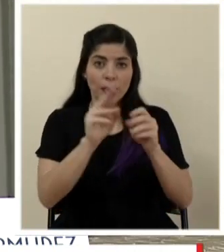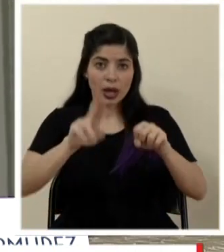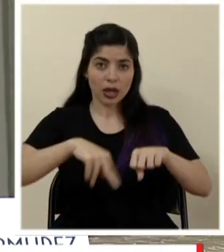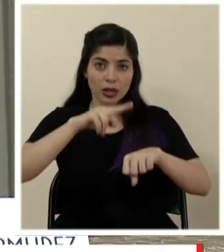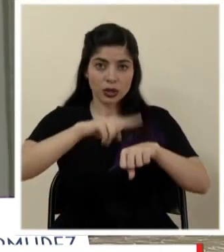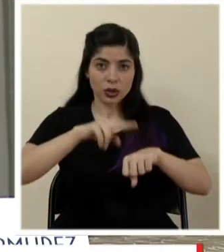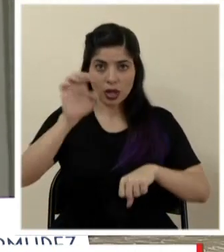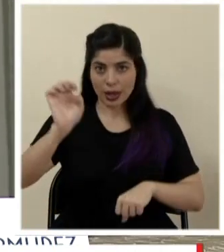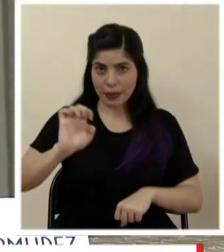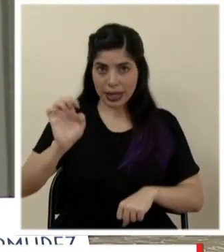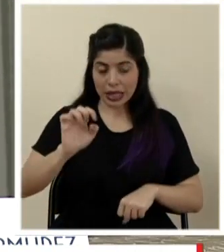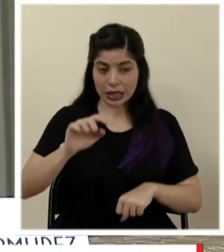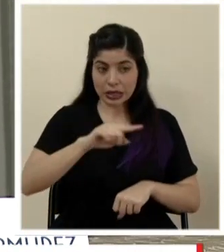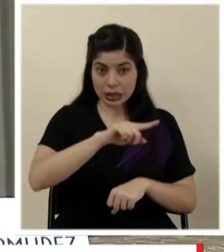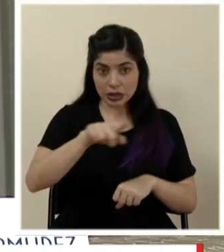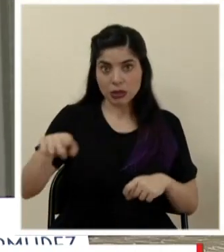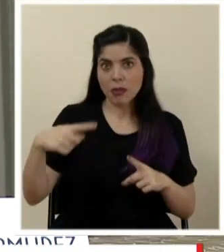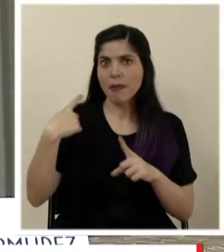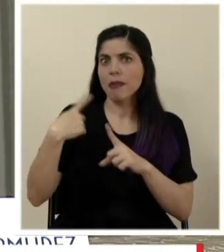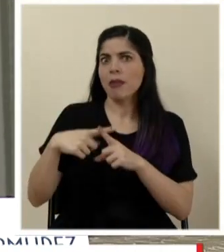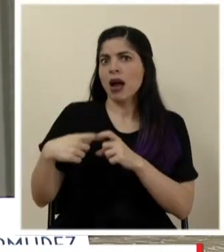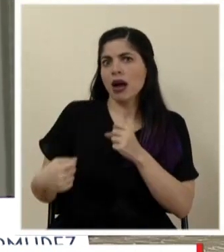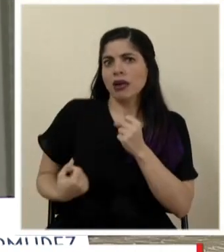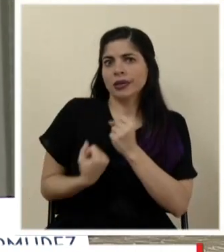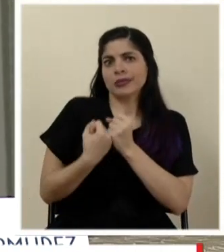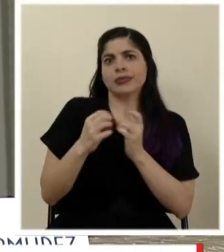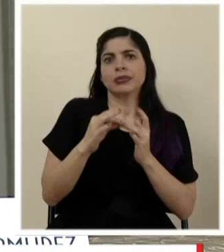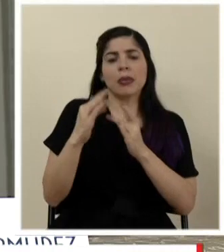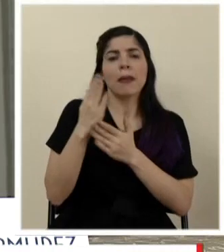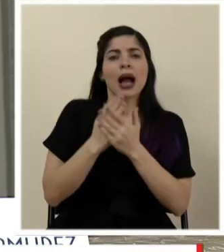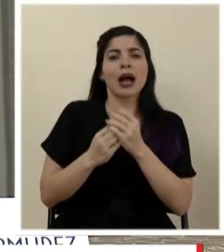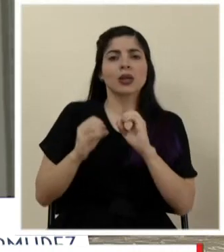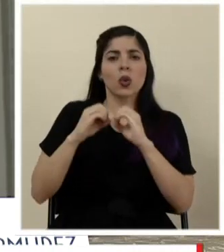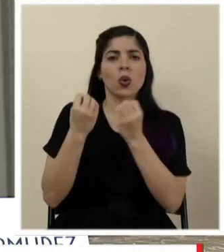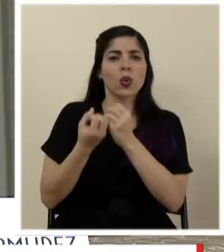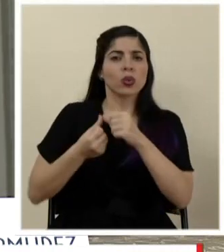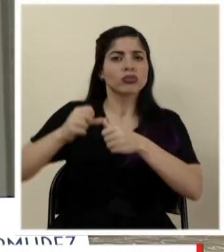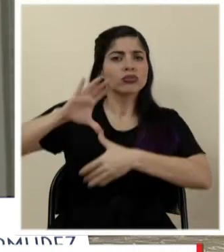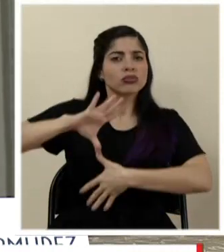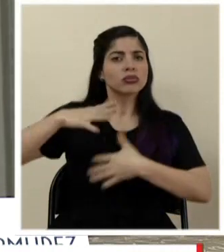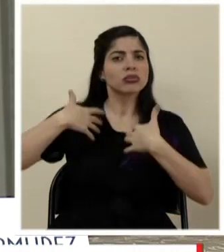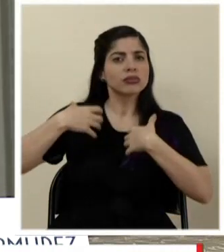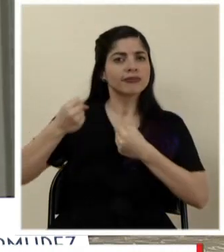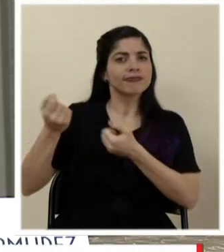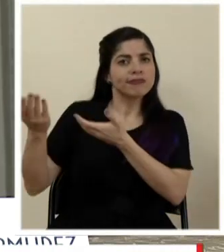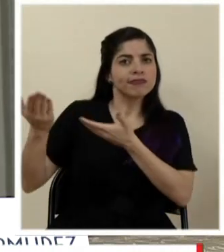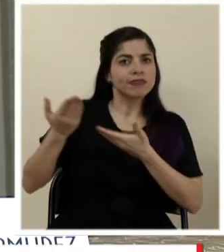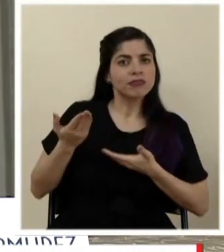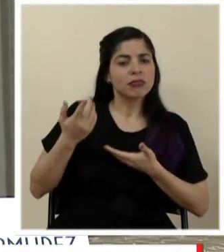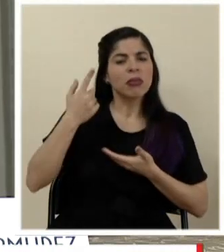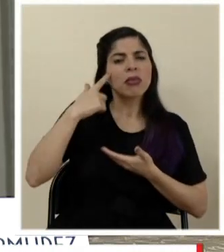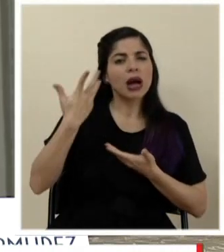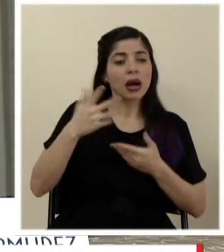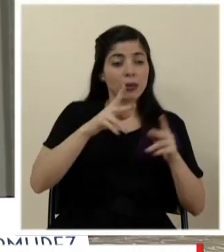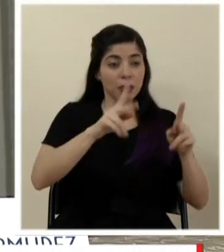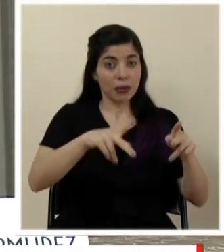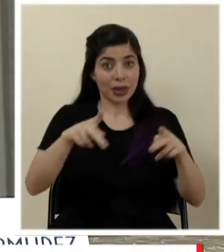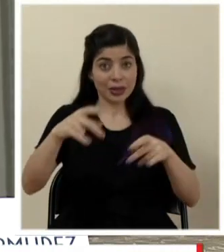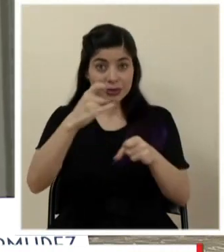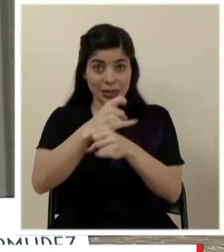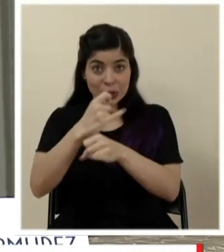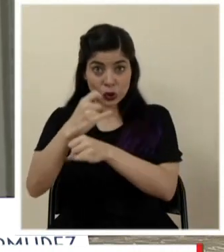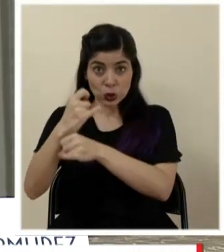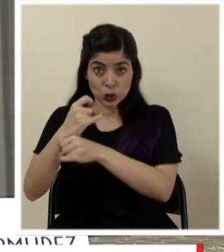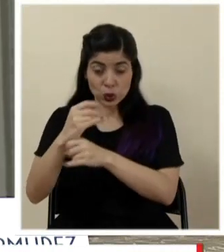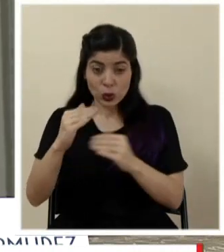Nacional de Emergencias, sumado a un apoyo especial que la Organización Panamericana de la Salud está brindando para capacitar al personal de las